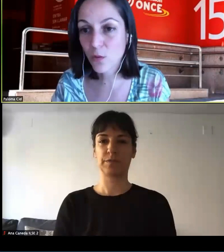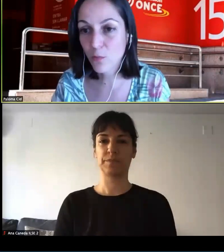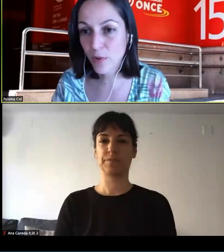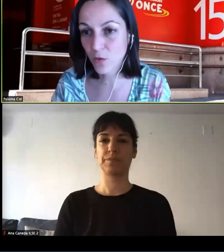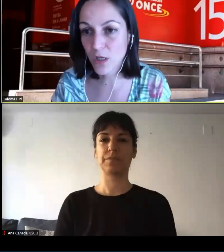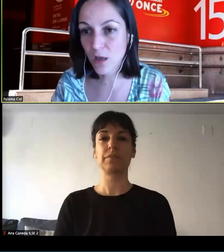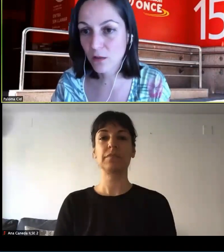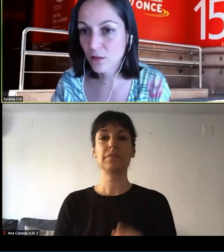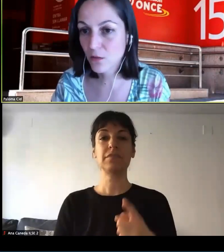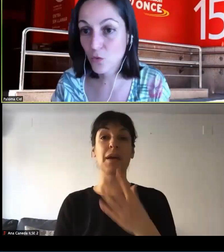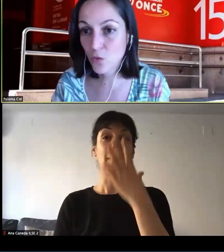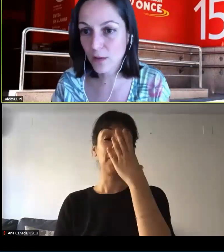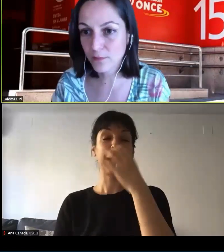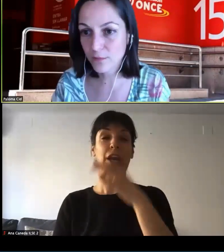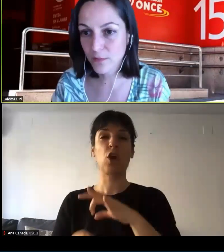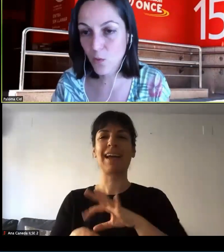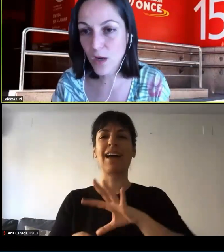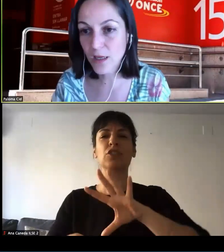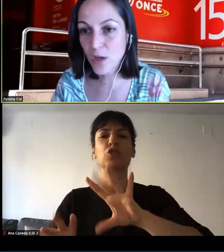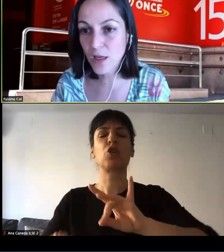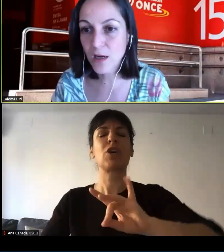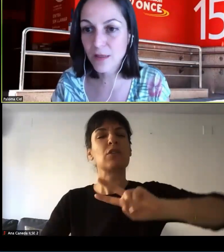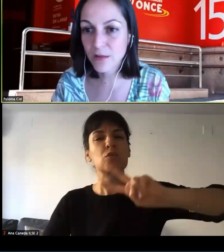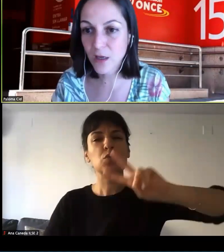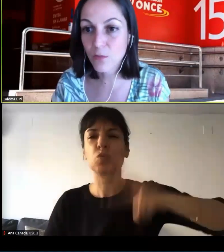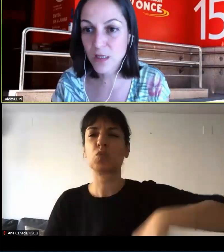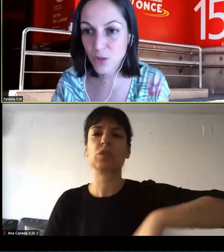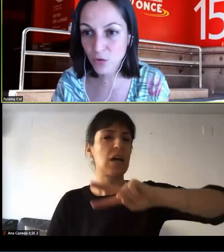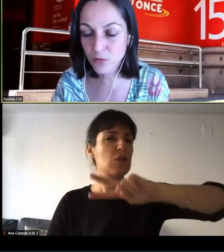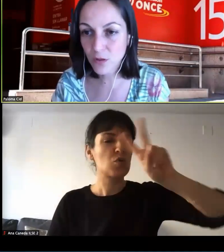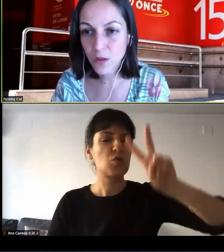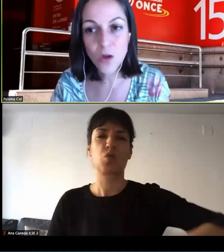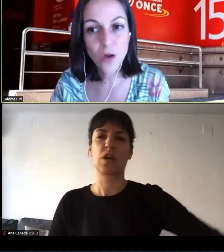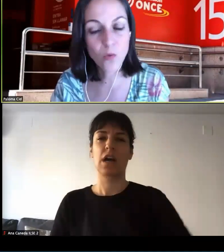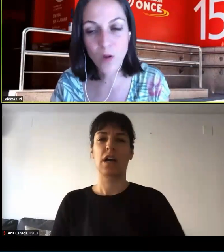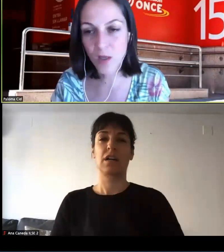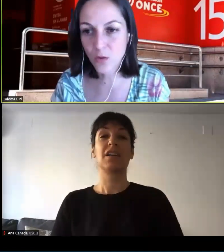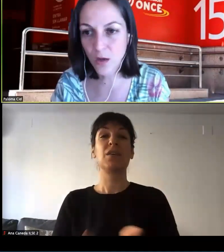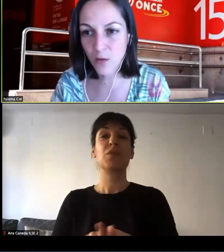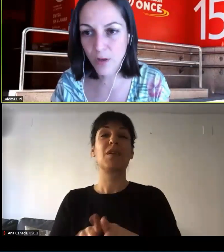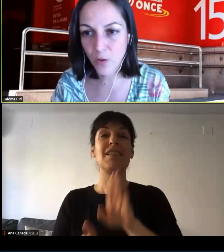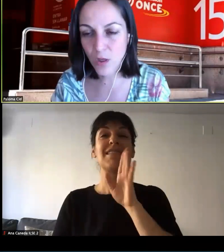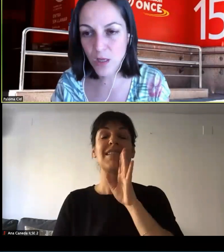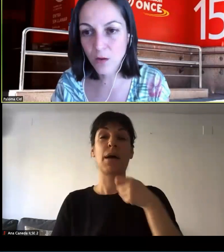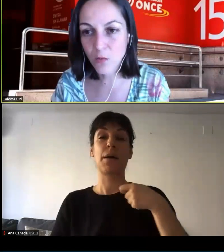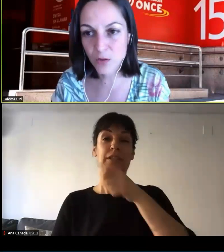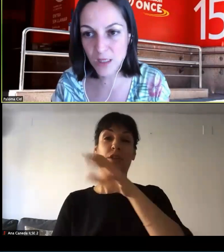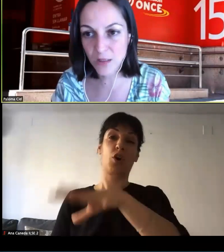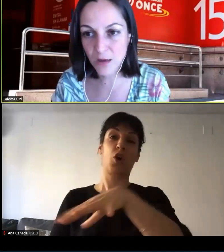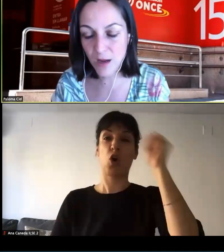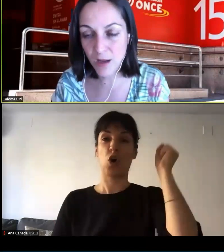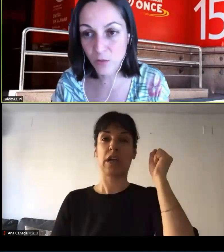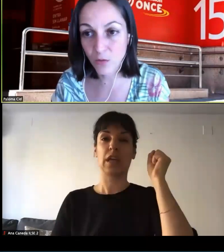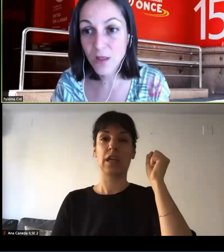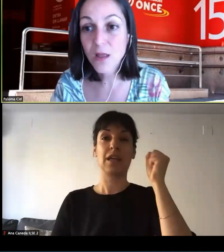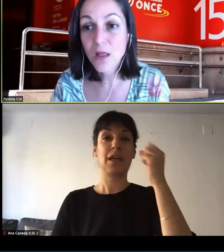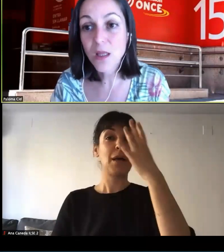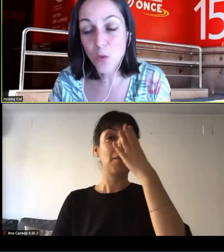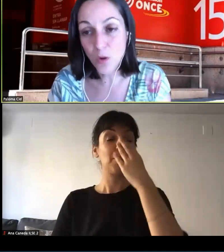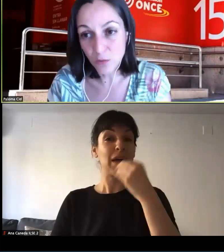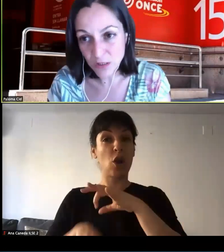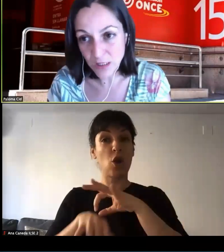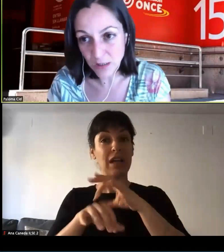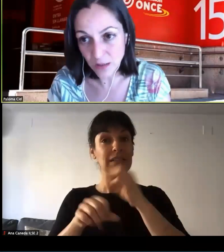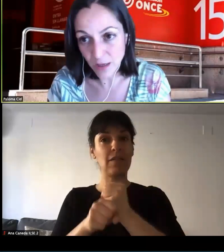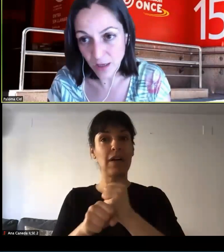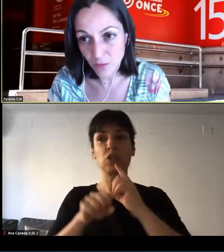que tocar a un perro guía. Nunca. Igual que no hay que levantar un bastón, no hay que tocar a un perro guía cuando está trabajando. Y